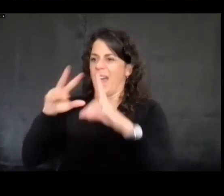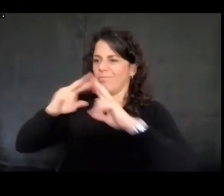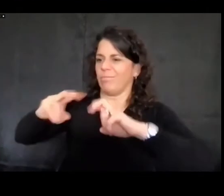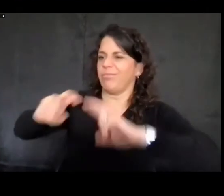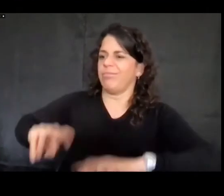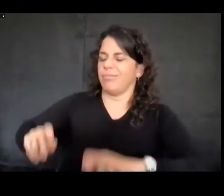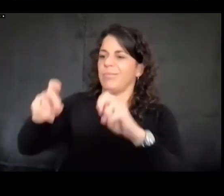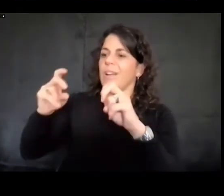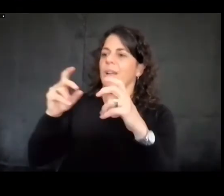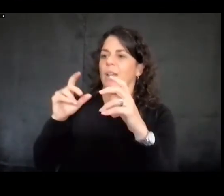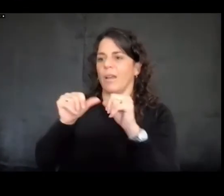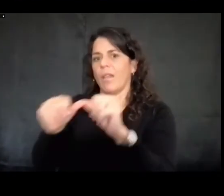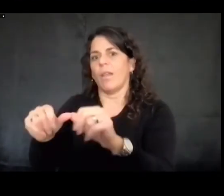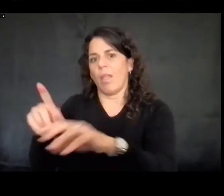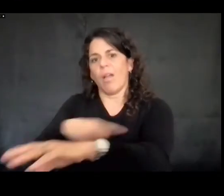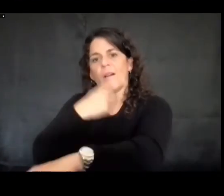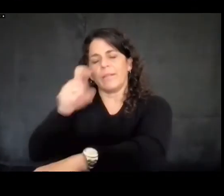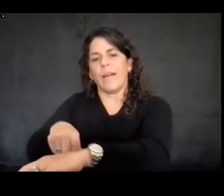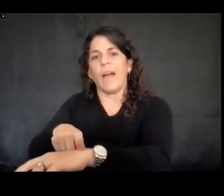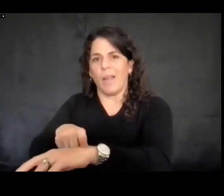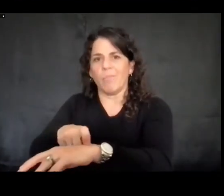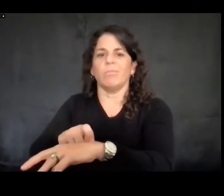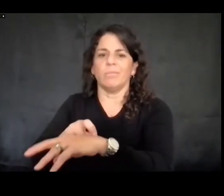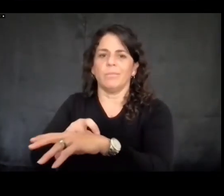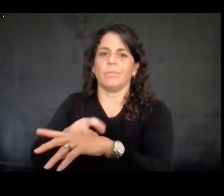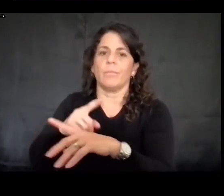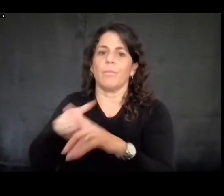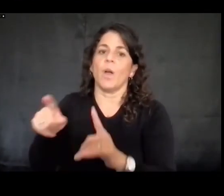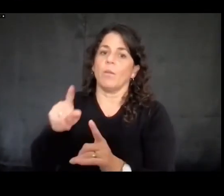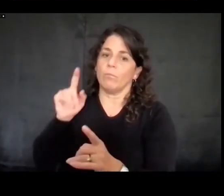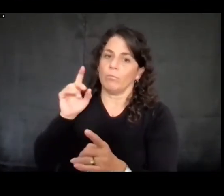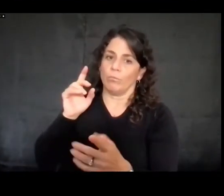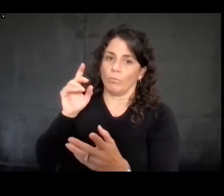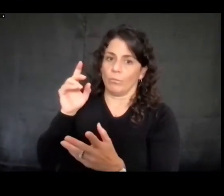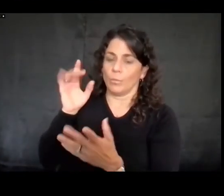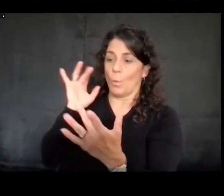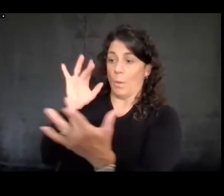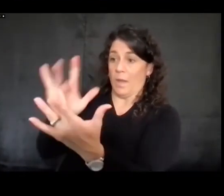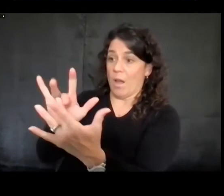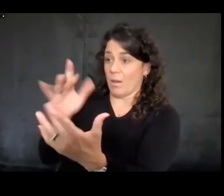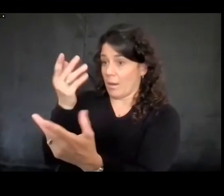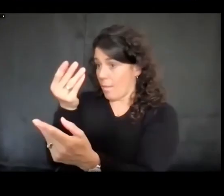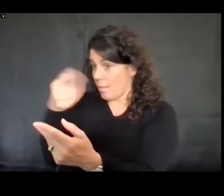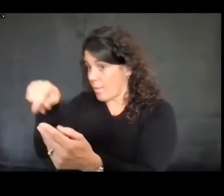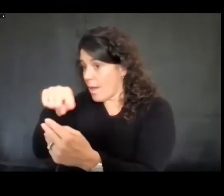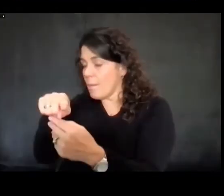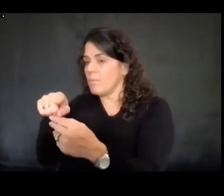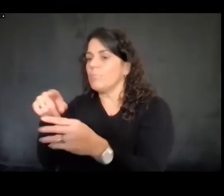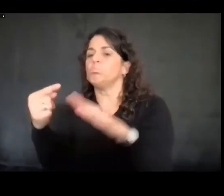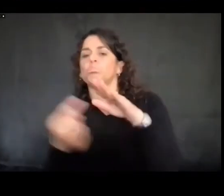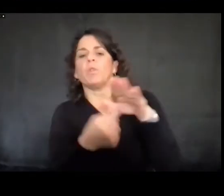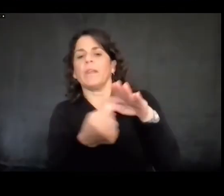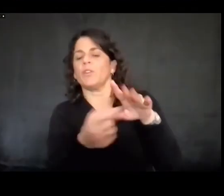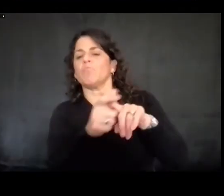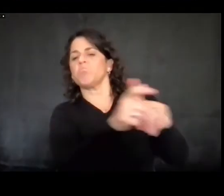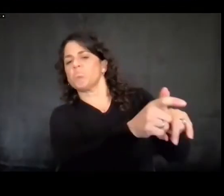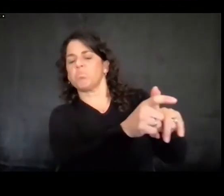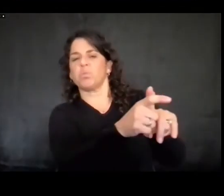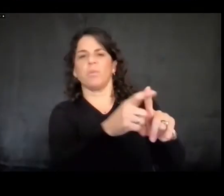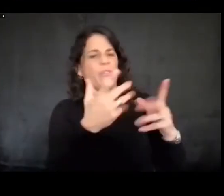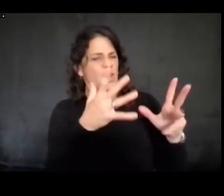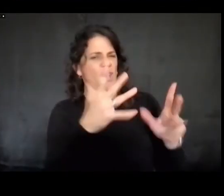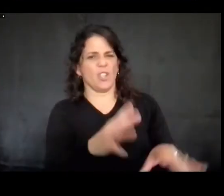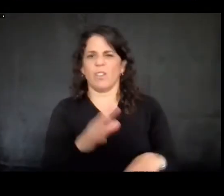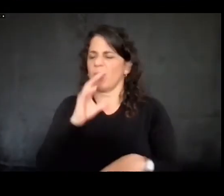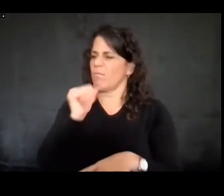hecha y nosotros lo confirmamos que estaban bien y que ya están pasado el aislamiento